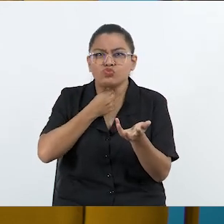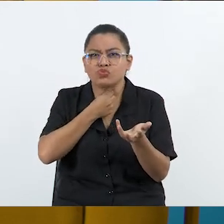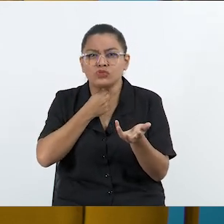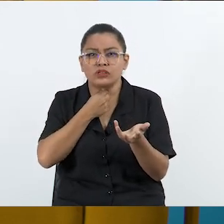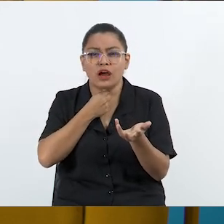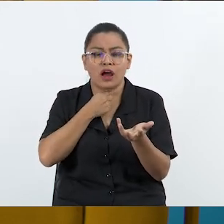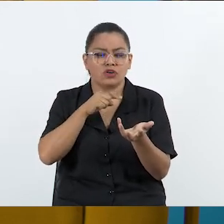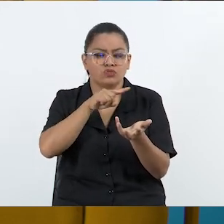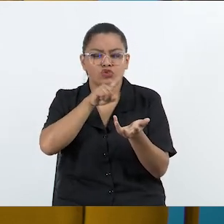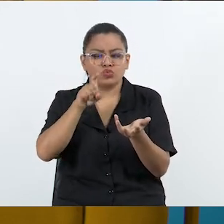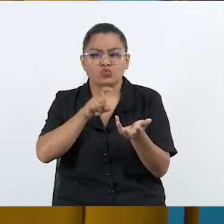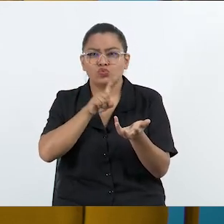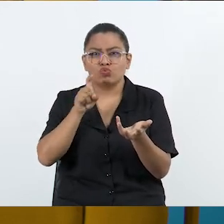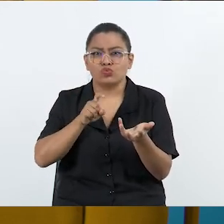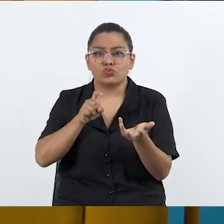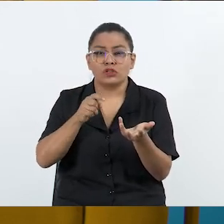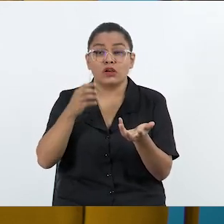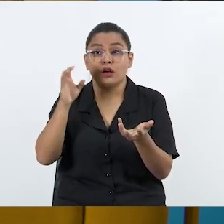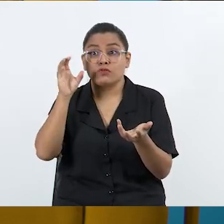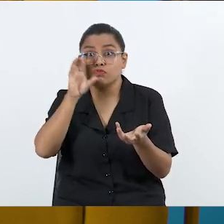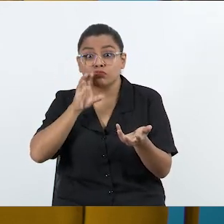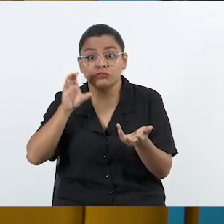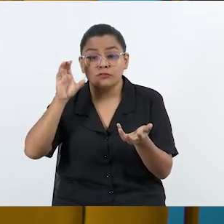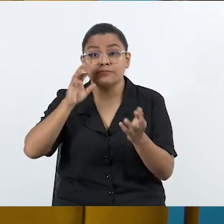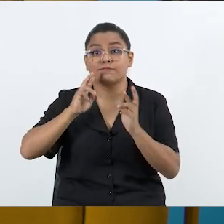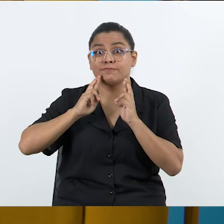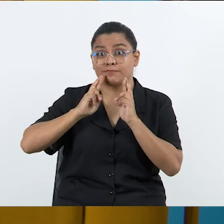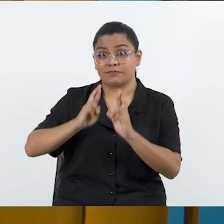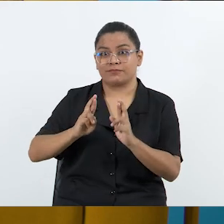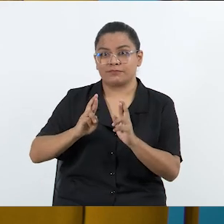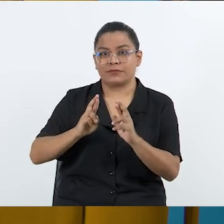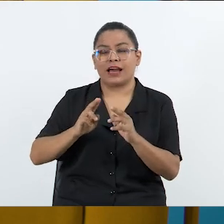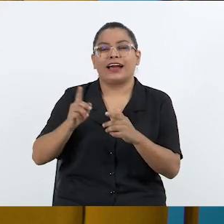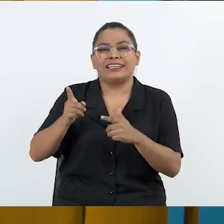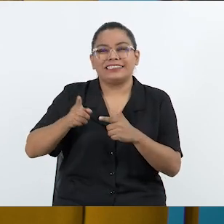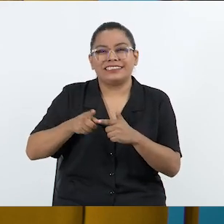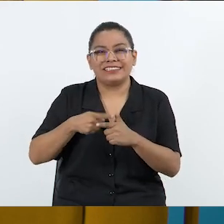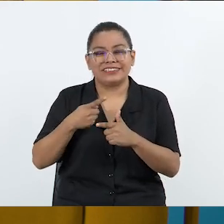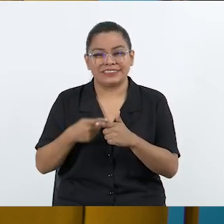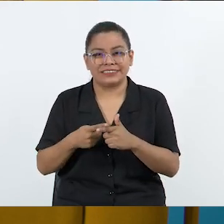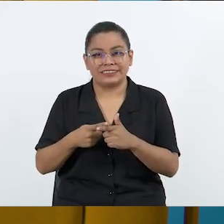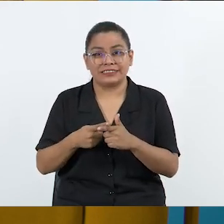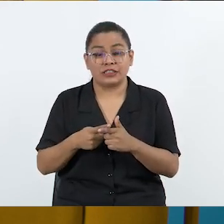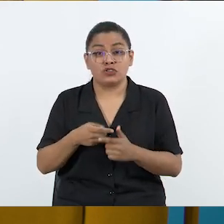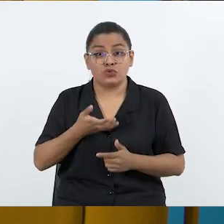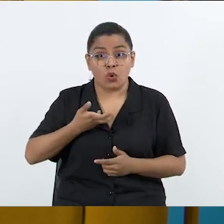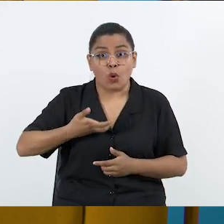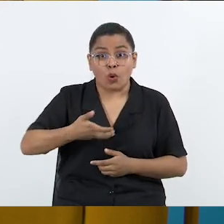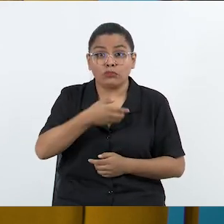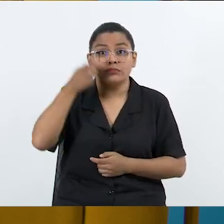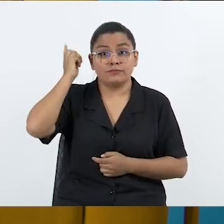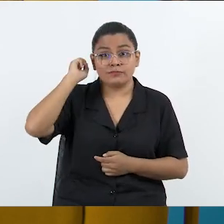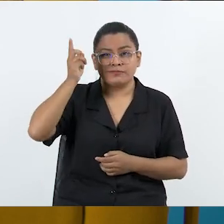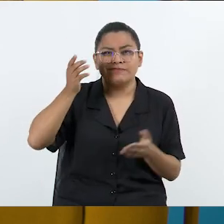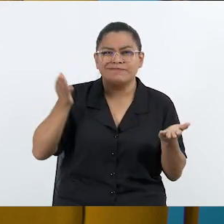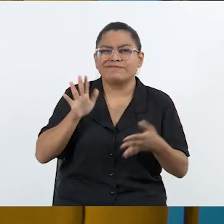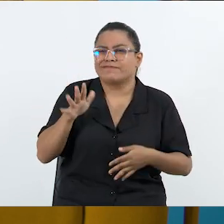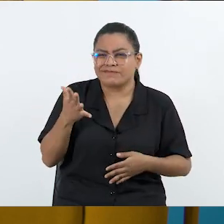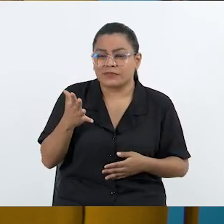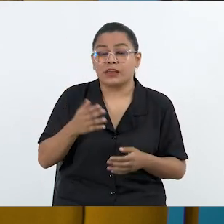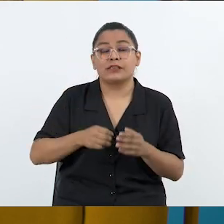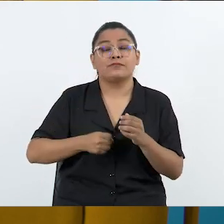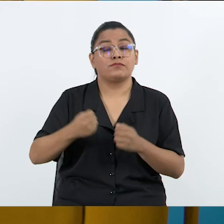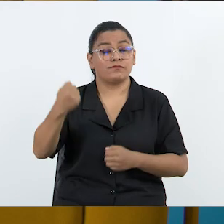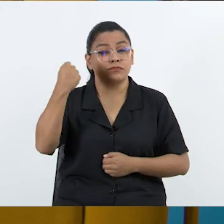curiosidad, que se haga preguntas y que busque las respuestas. Y para eso, el rol de nosotros los docentes